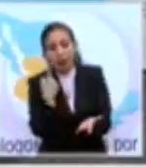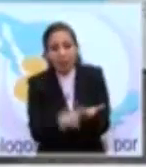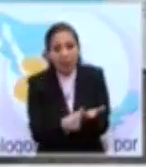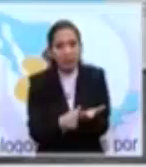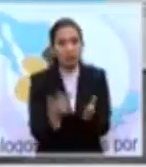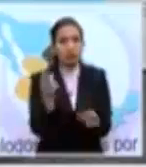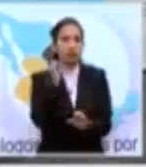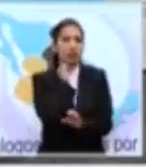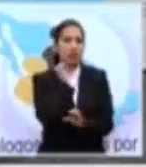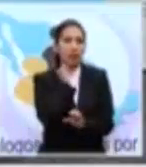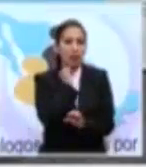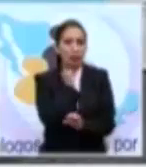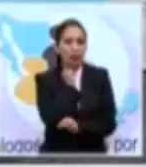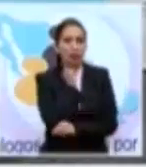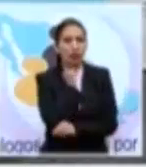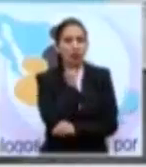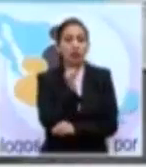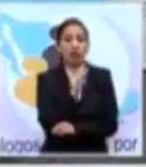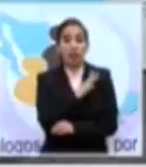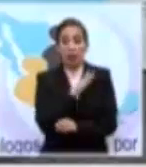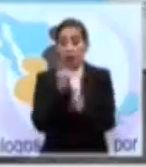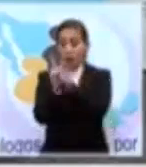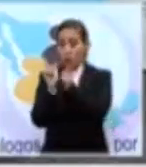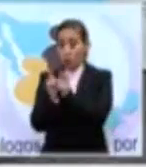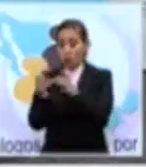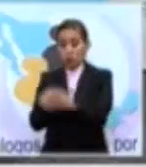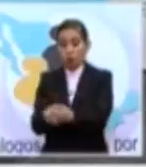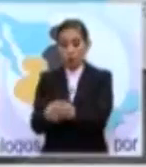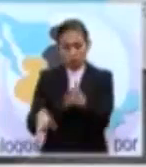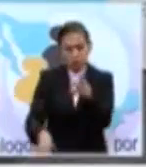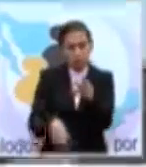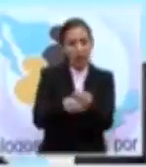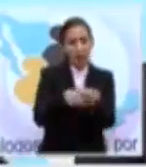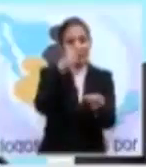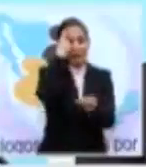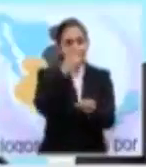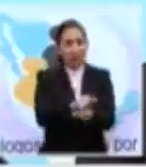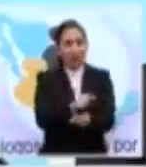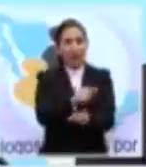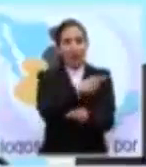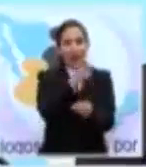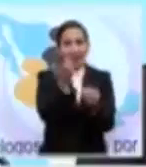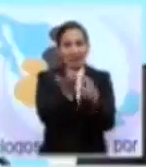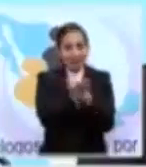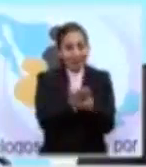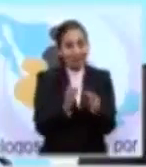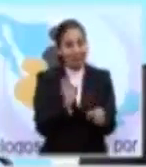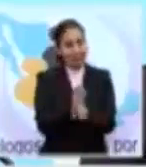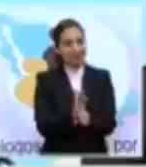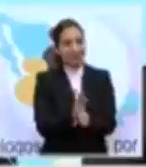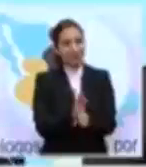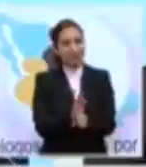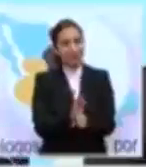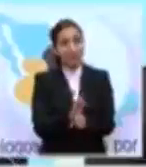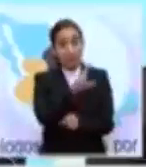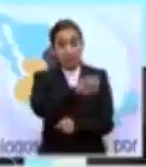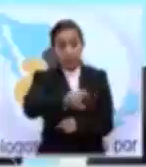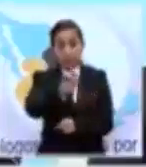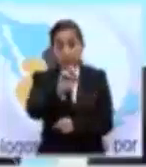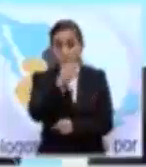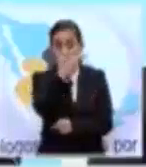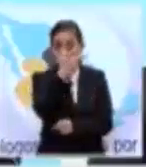del Senado, que iba a haber grupos que se iban a sumar para dar las 2/3 partes, y de